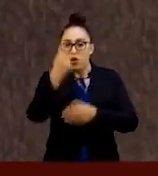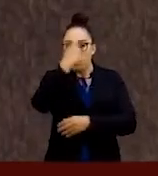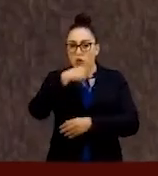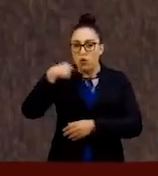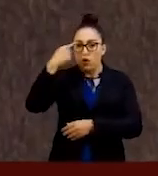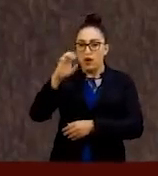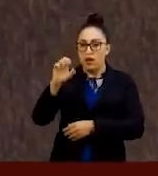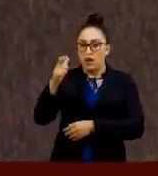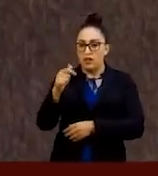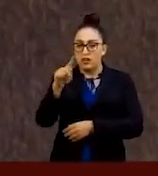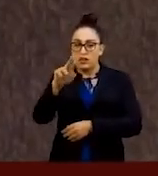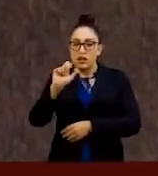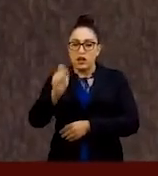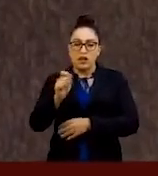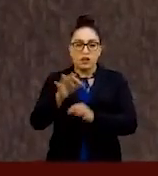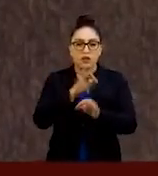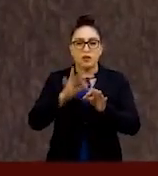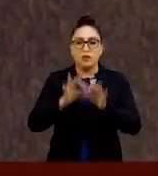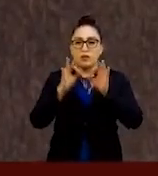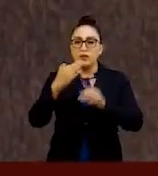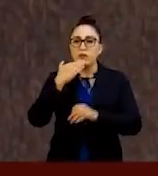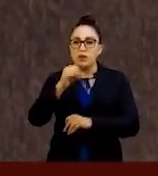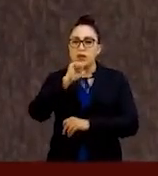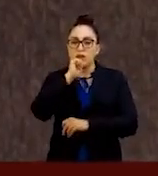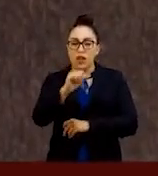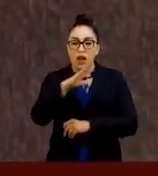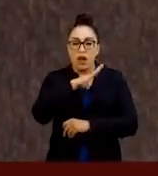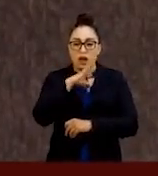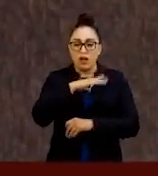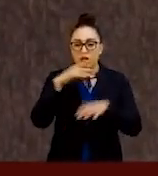no son cubiertas. Existen jornadas de